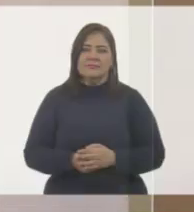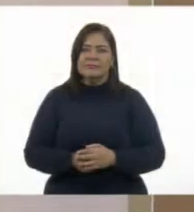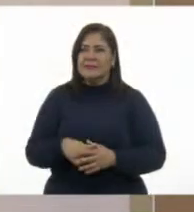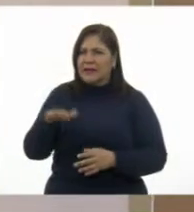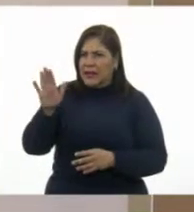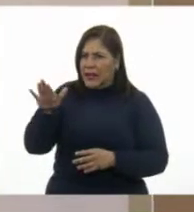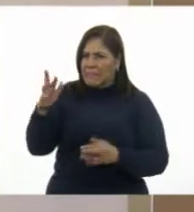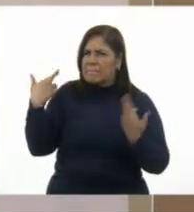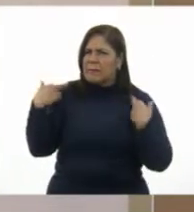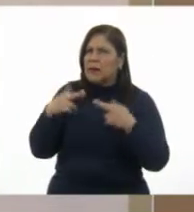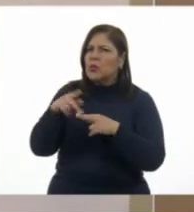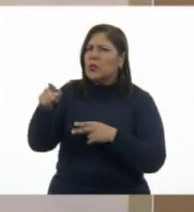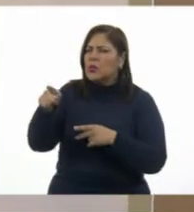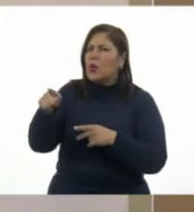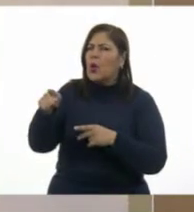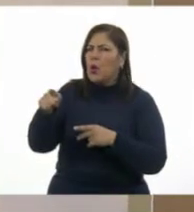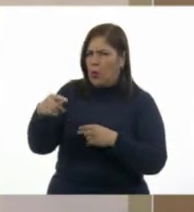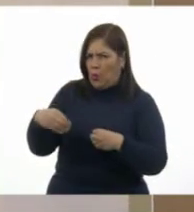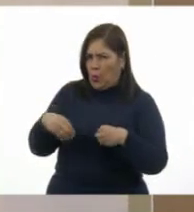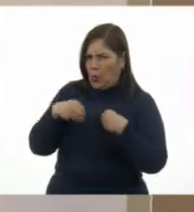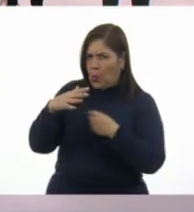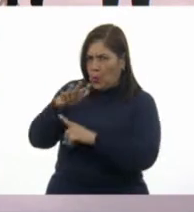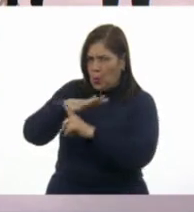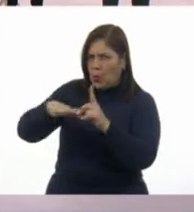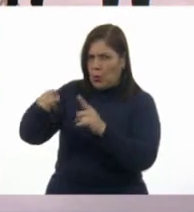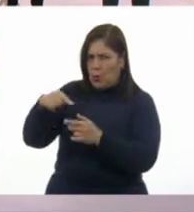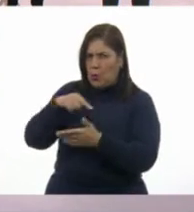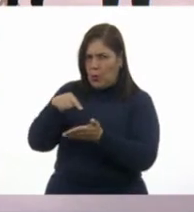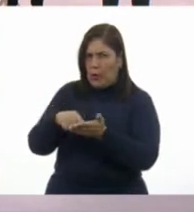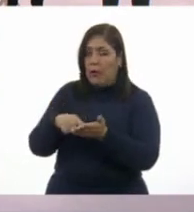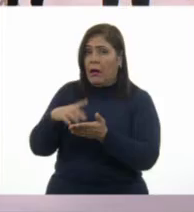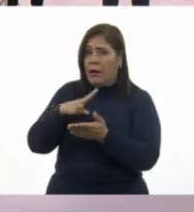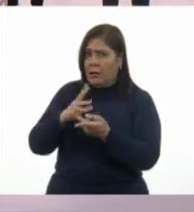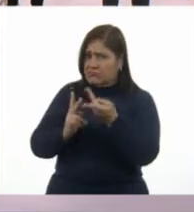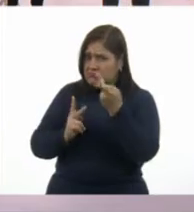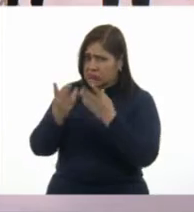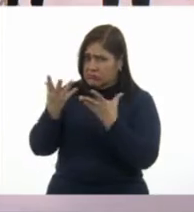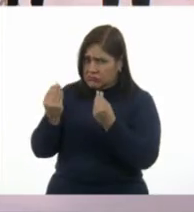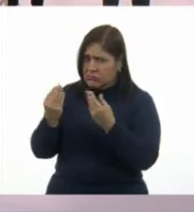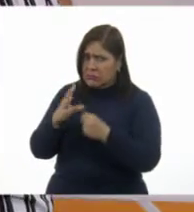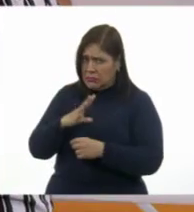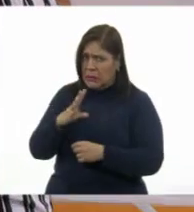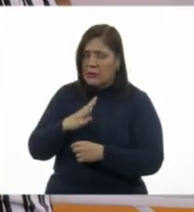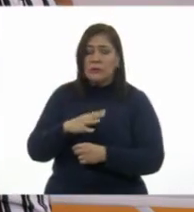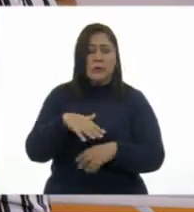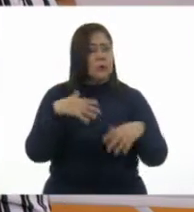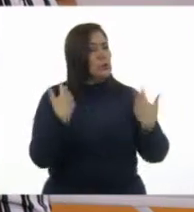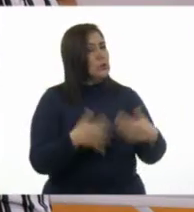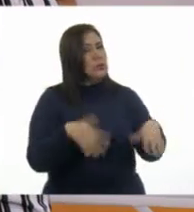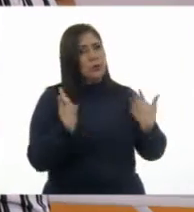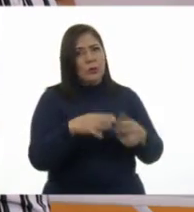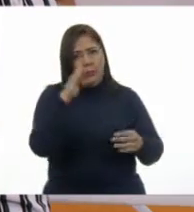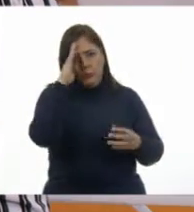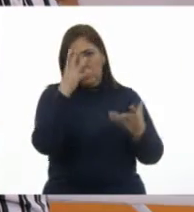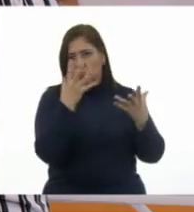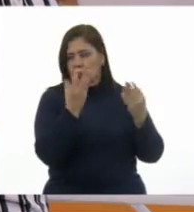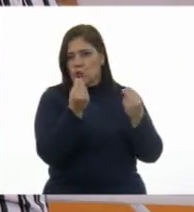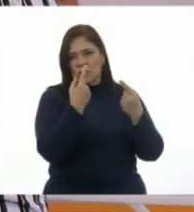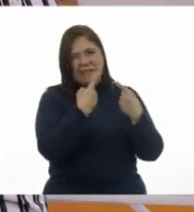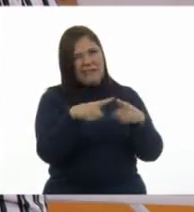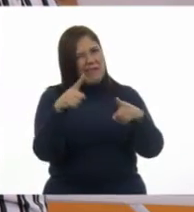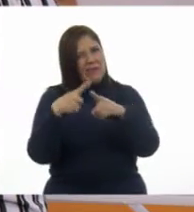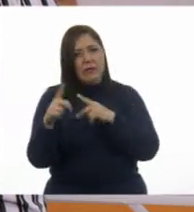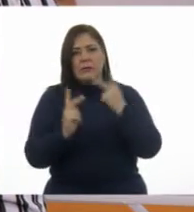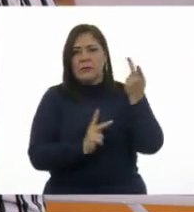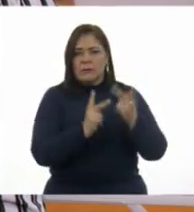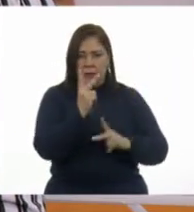Maestra, ¿y usted dónde vive? ¿Hay muchas plantas? Muchísimas, Pepe, muchísimas. Y esta que está